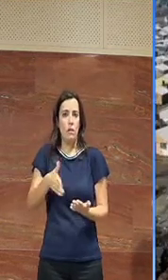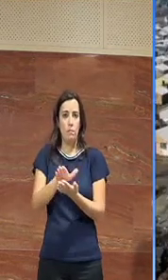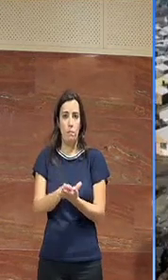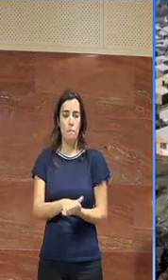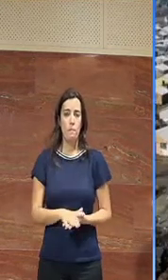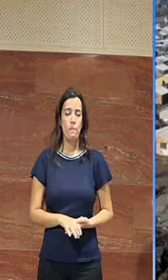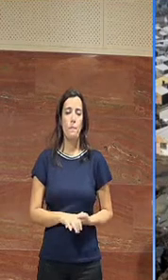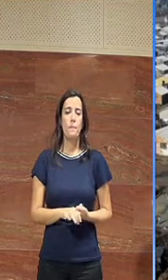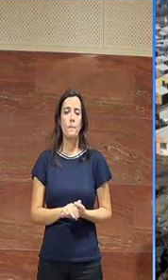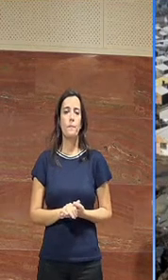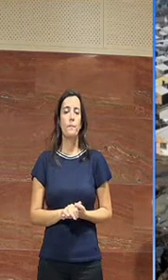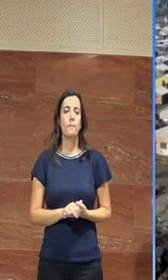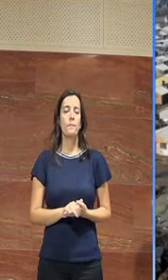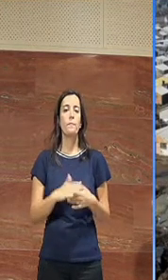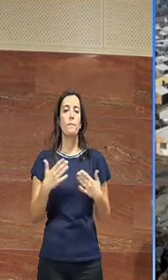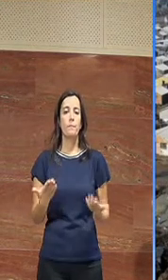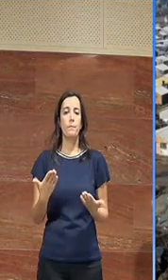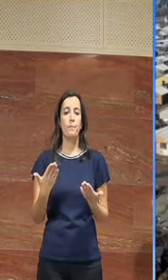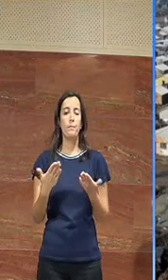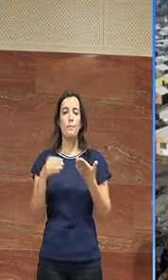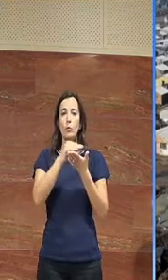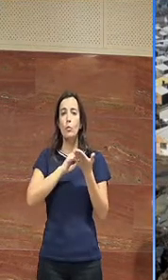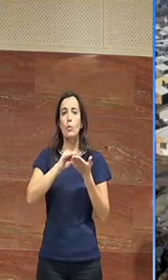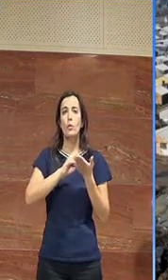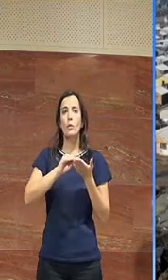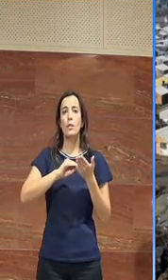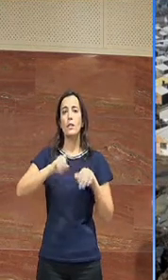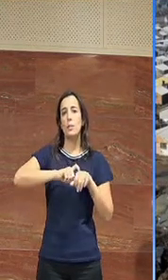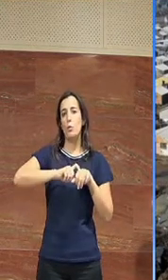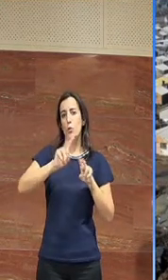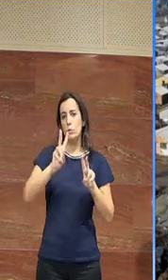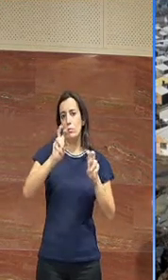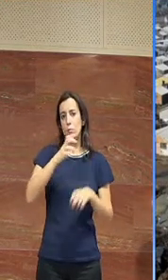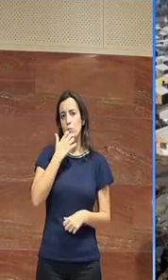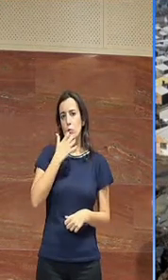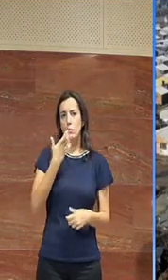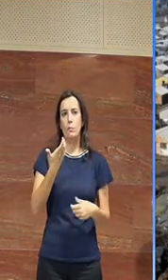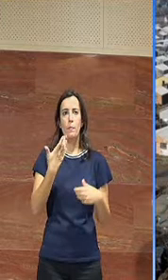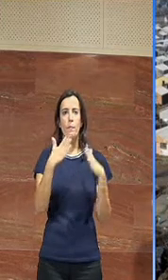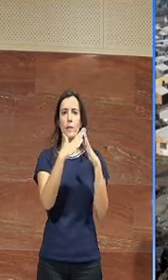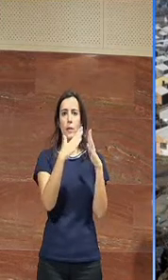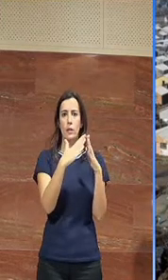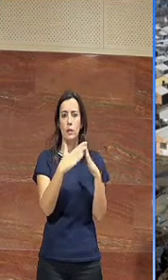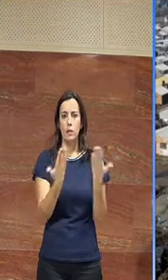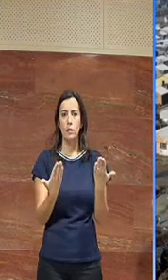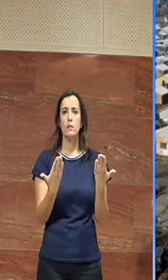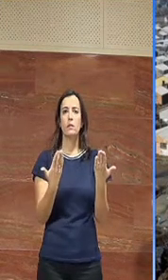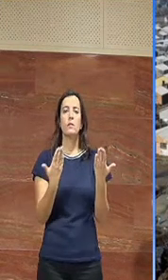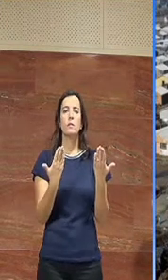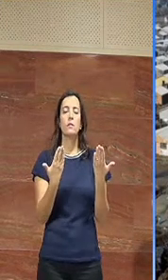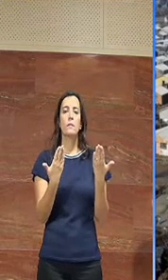en donde diferentes soluciones tipológicas como las viviendas